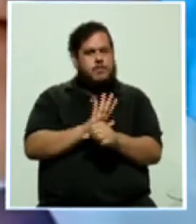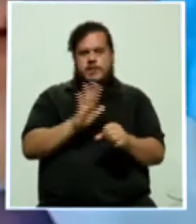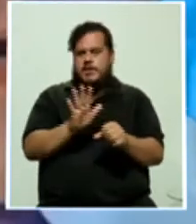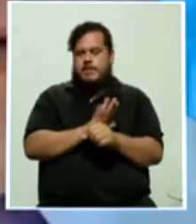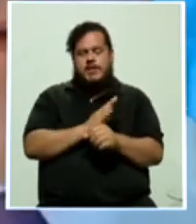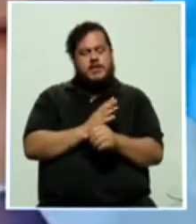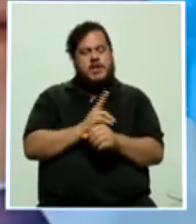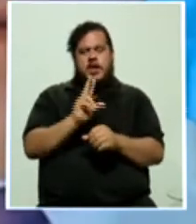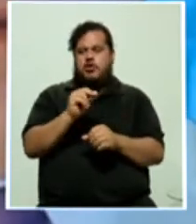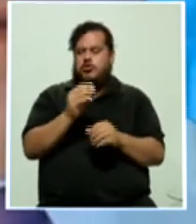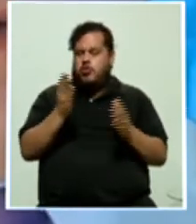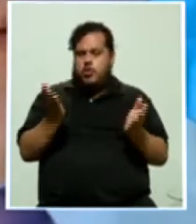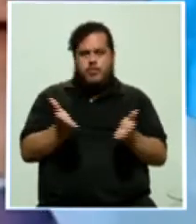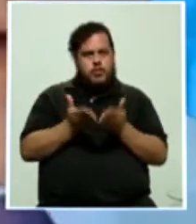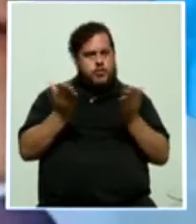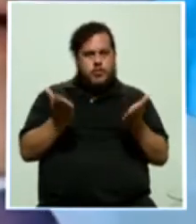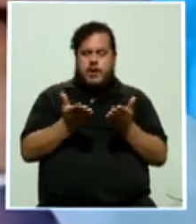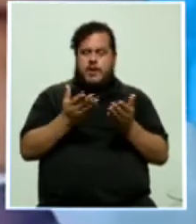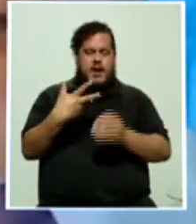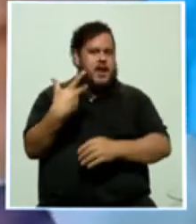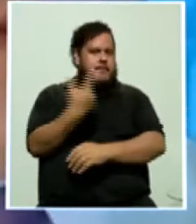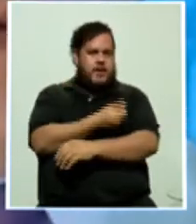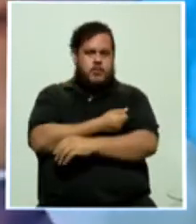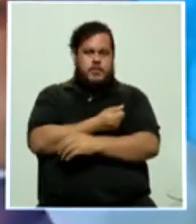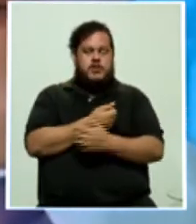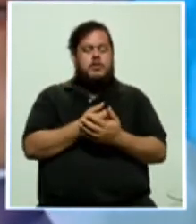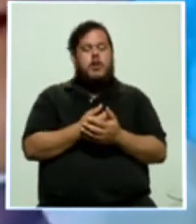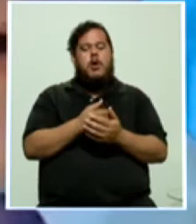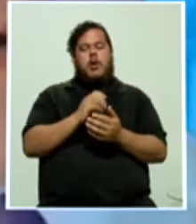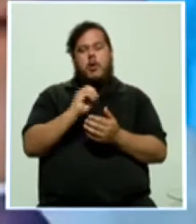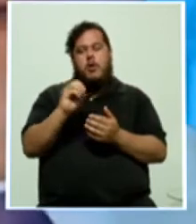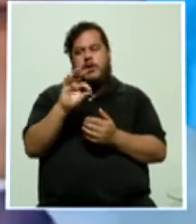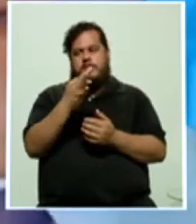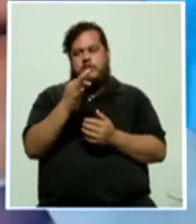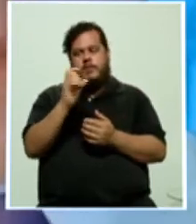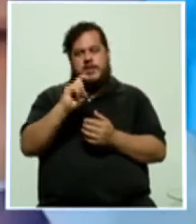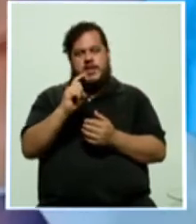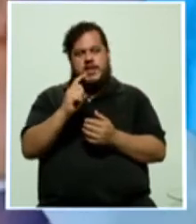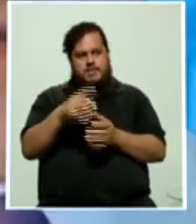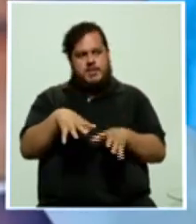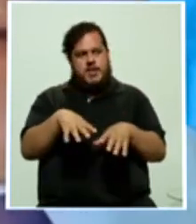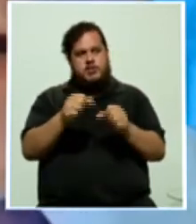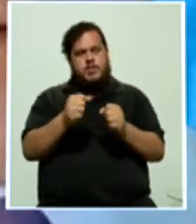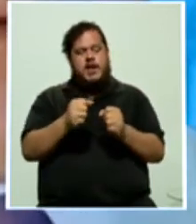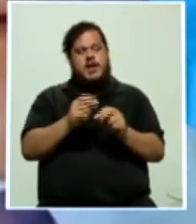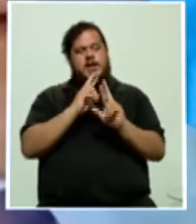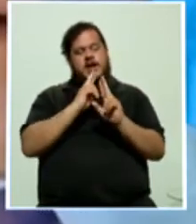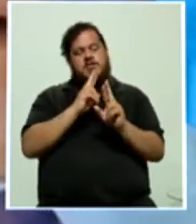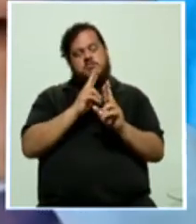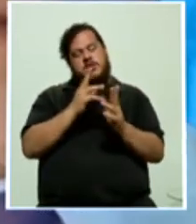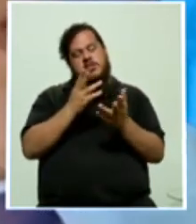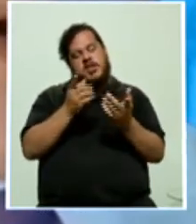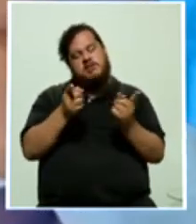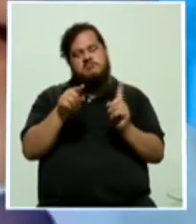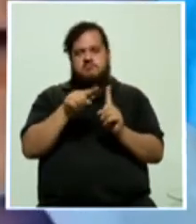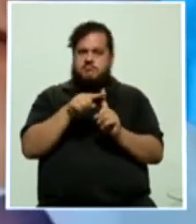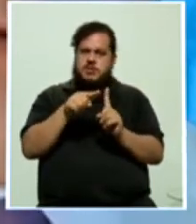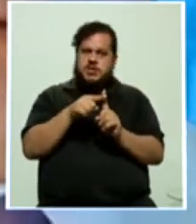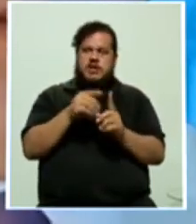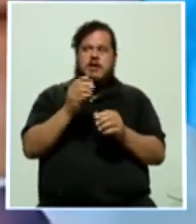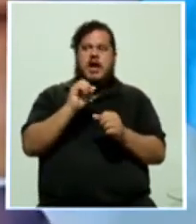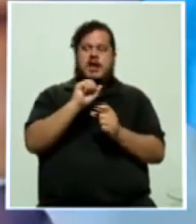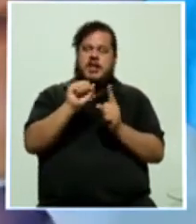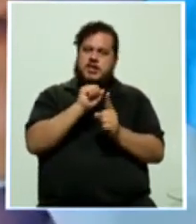en promover la vacunación y las medidas que se tienen que tomar, y la respuesta es muy positiva. La situación ha